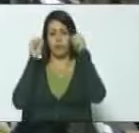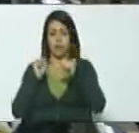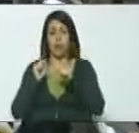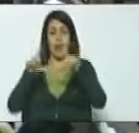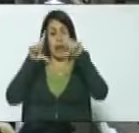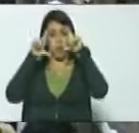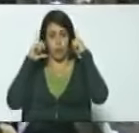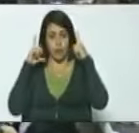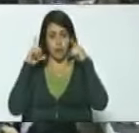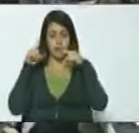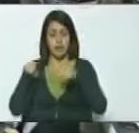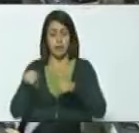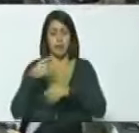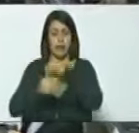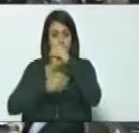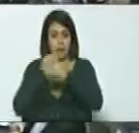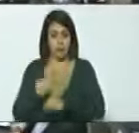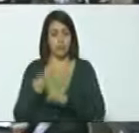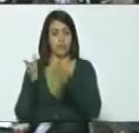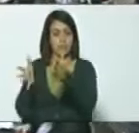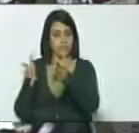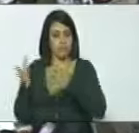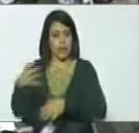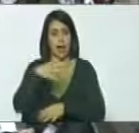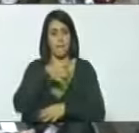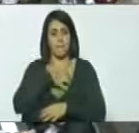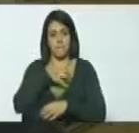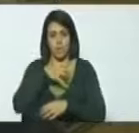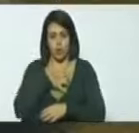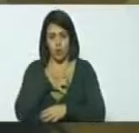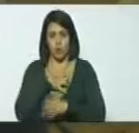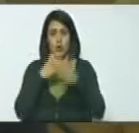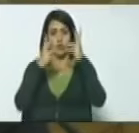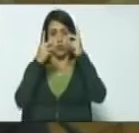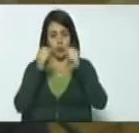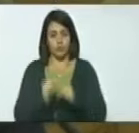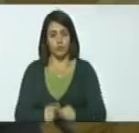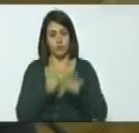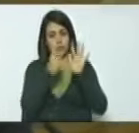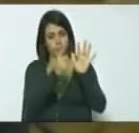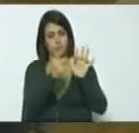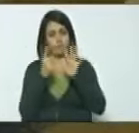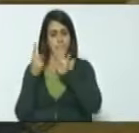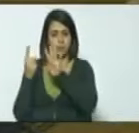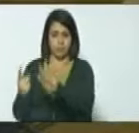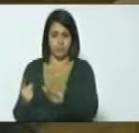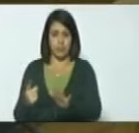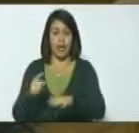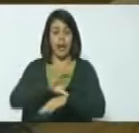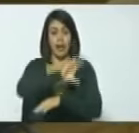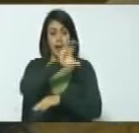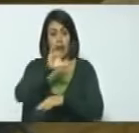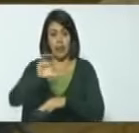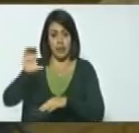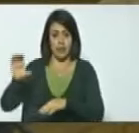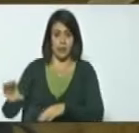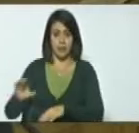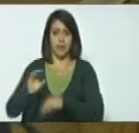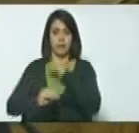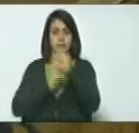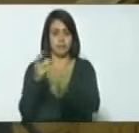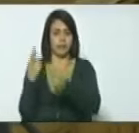Los Tiburones de La Guaira por haberse coronado campeones en la edición número 66 de la Serie del Caribe